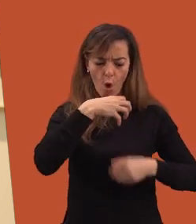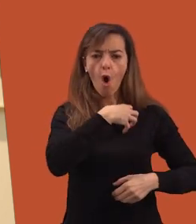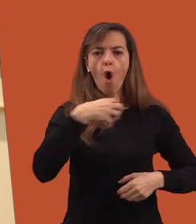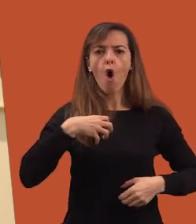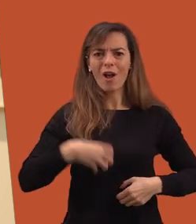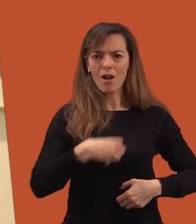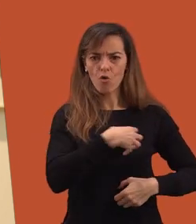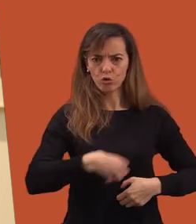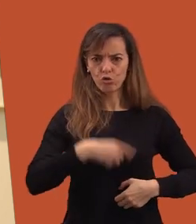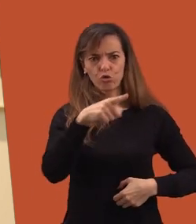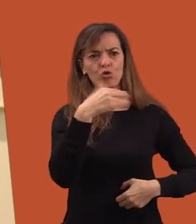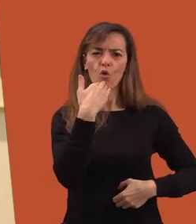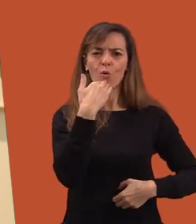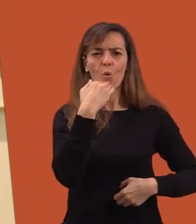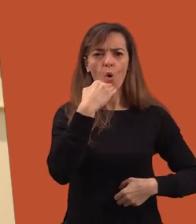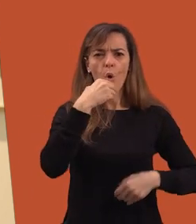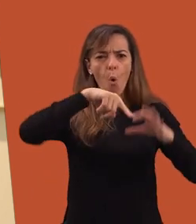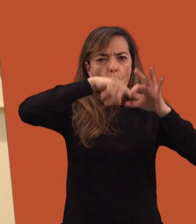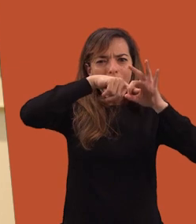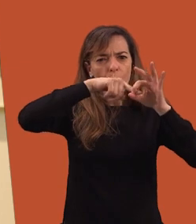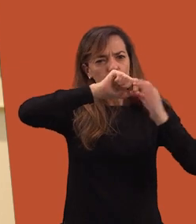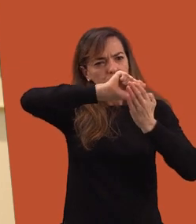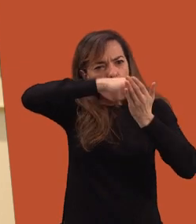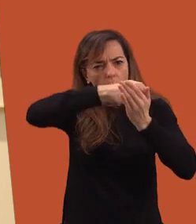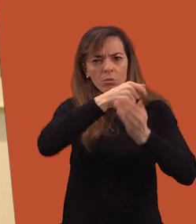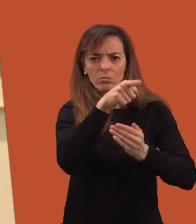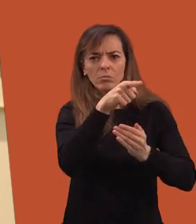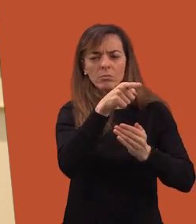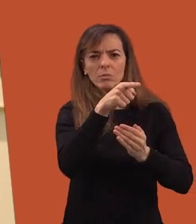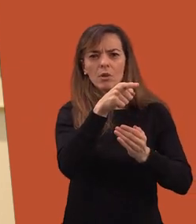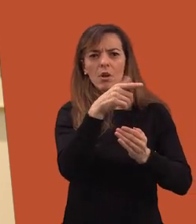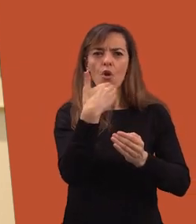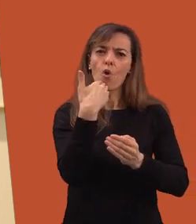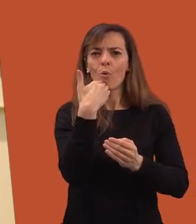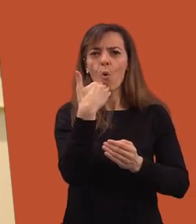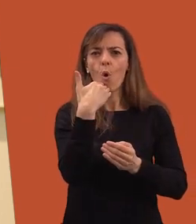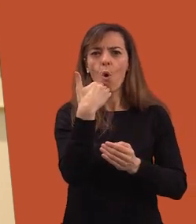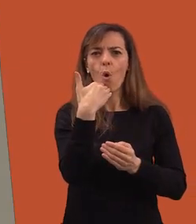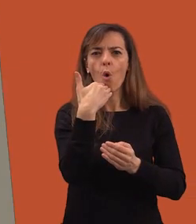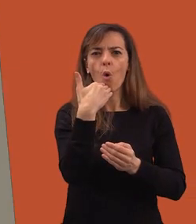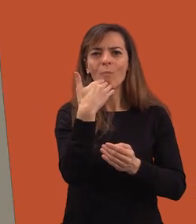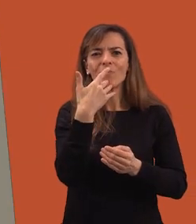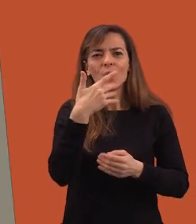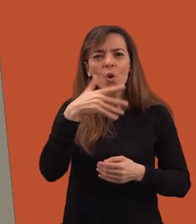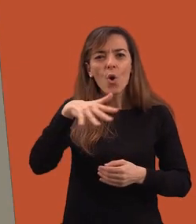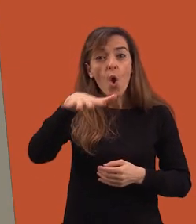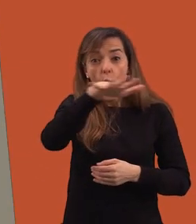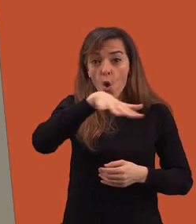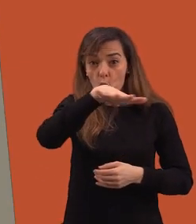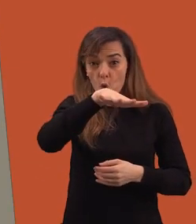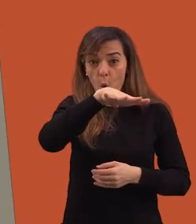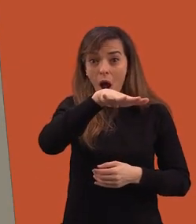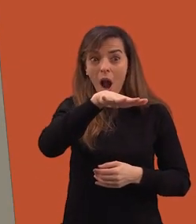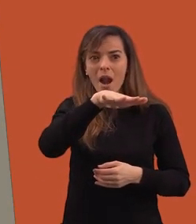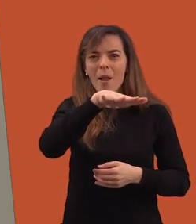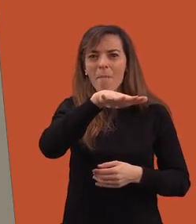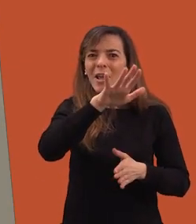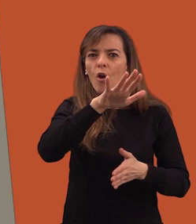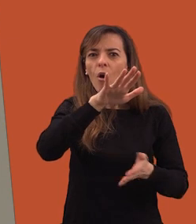e internos son cavidades son reproducciones son lugares